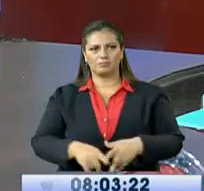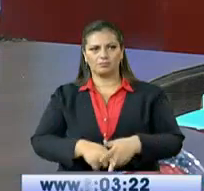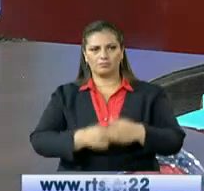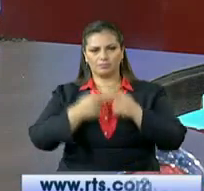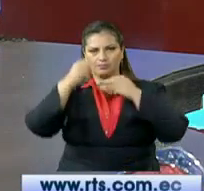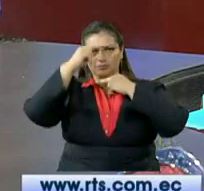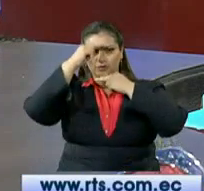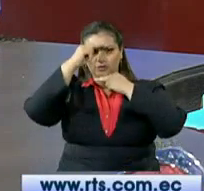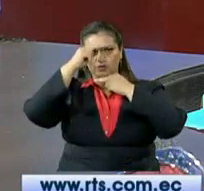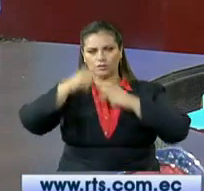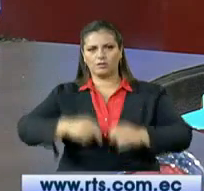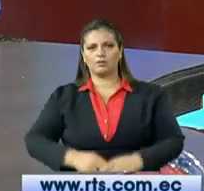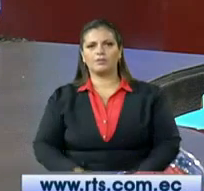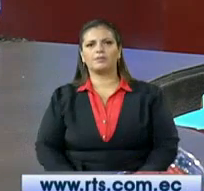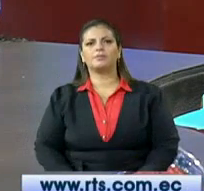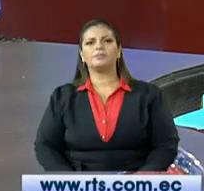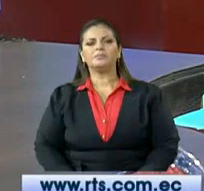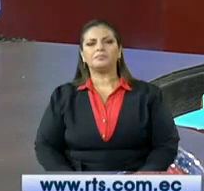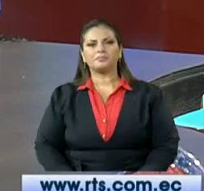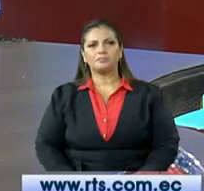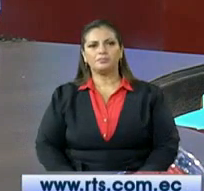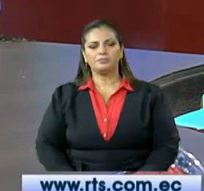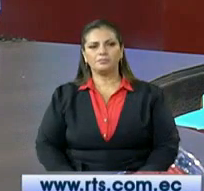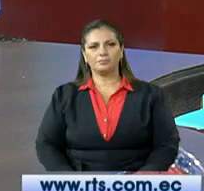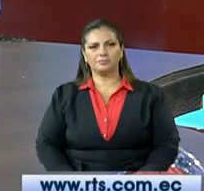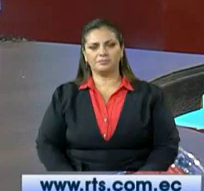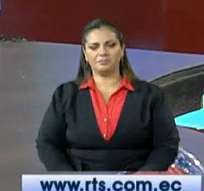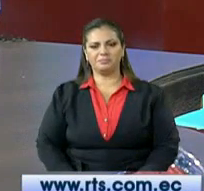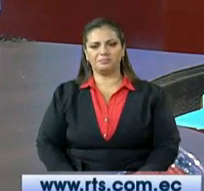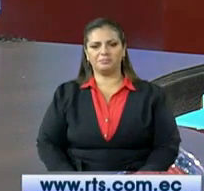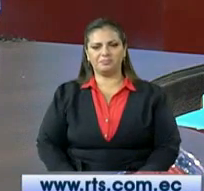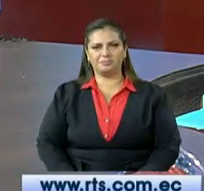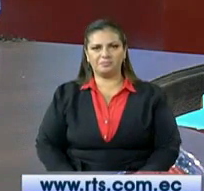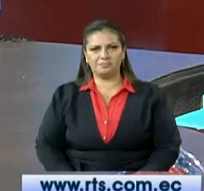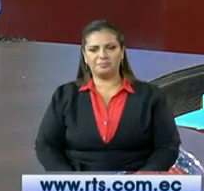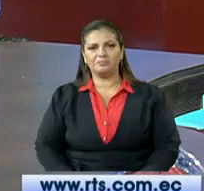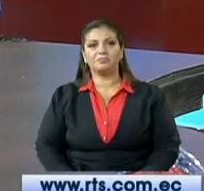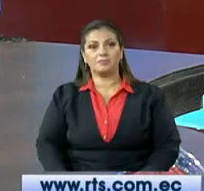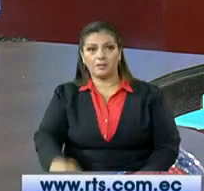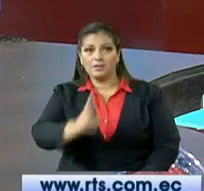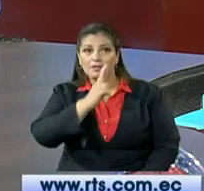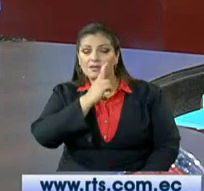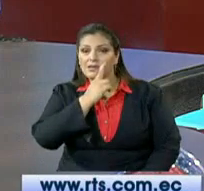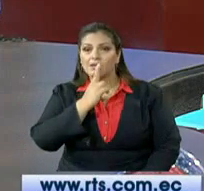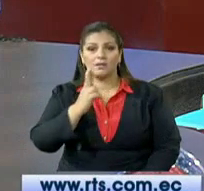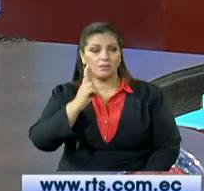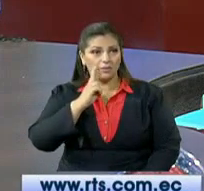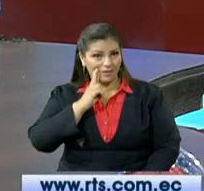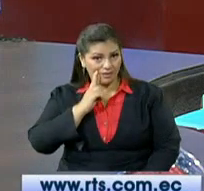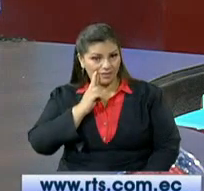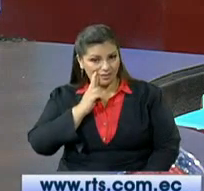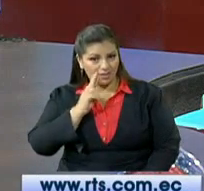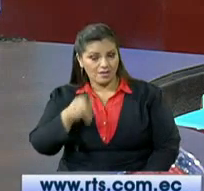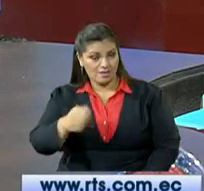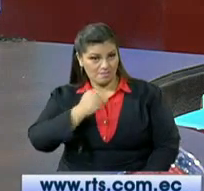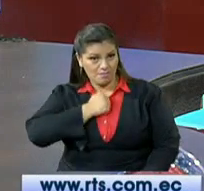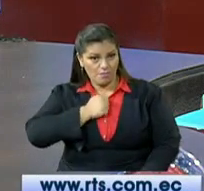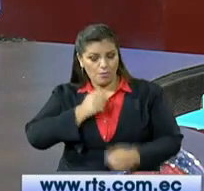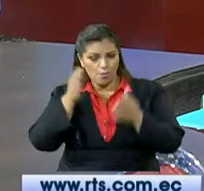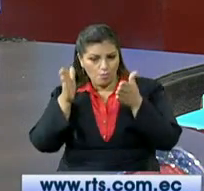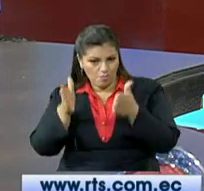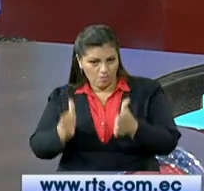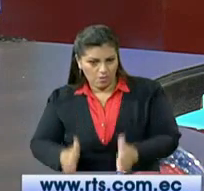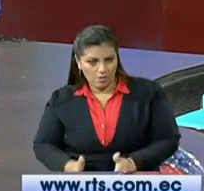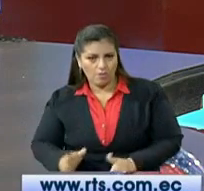Noticia, el propietario de un local de comidas recibió un disparo luego de enfrentarse con varios delincuentes. En otro caso,